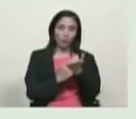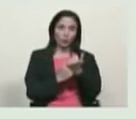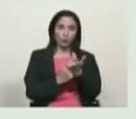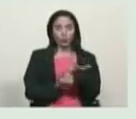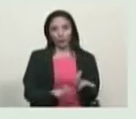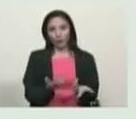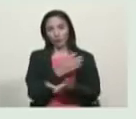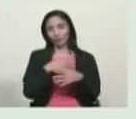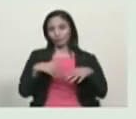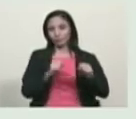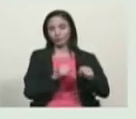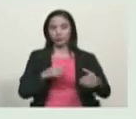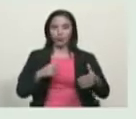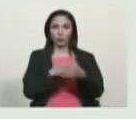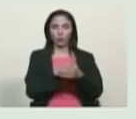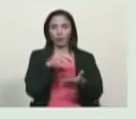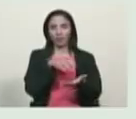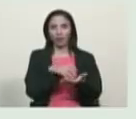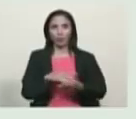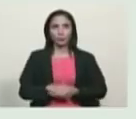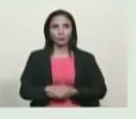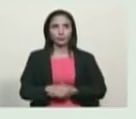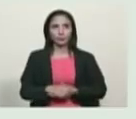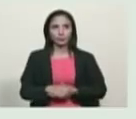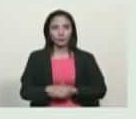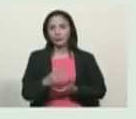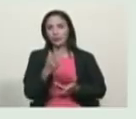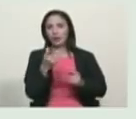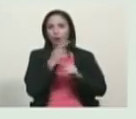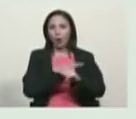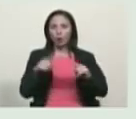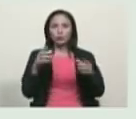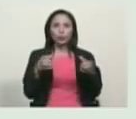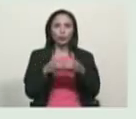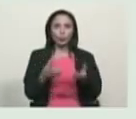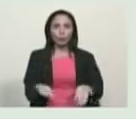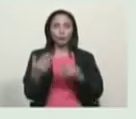intervención. Los votantes de Unidos Podemos,